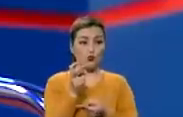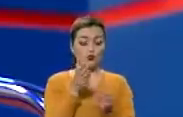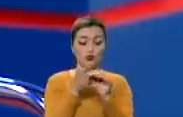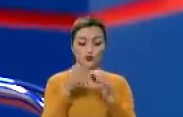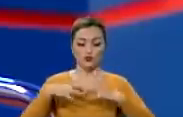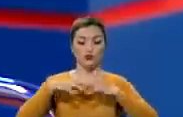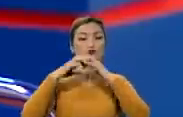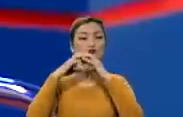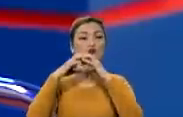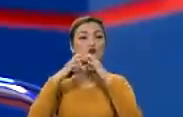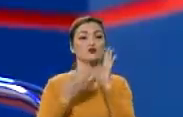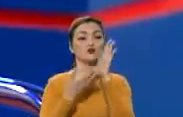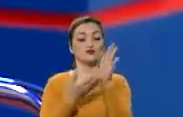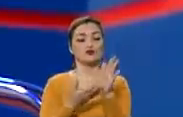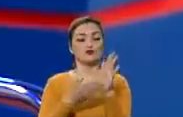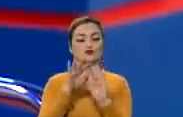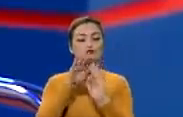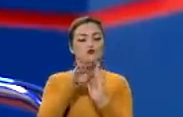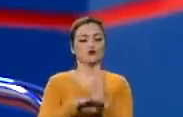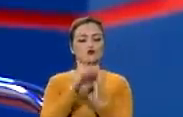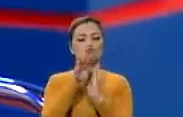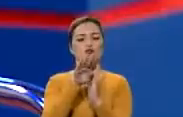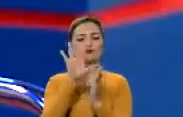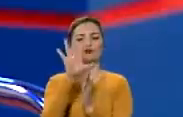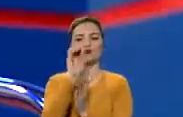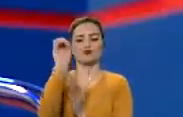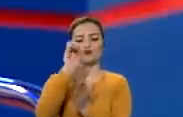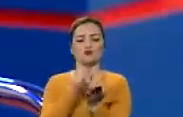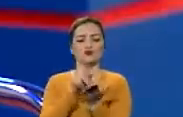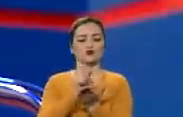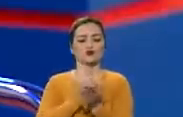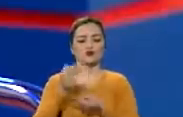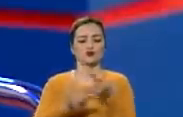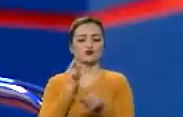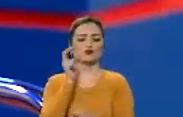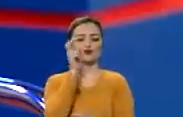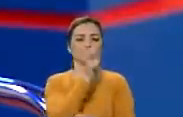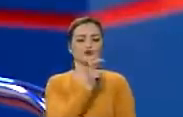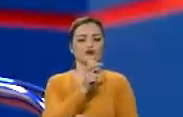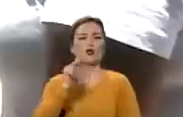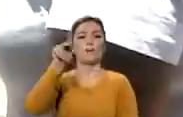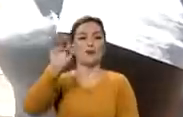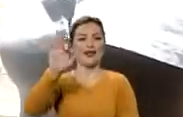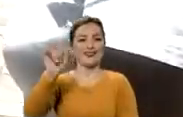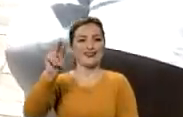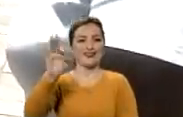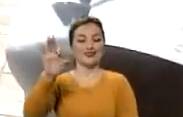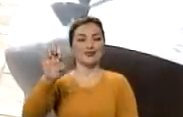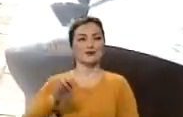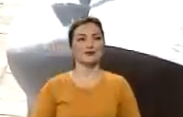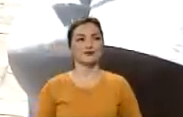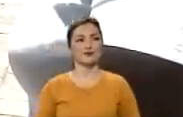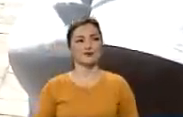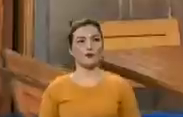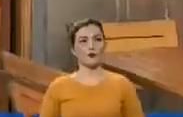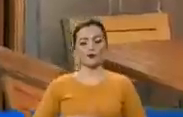económica. Por ejemplo, reducción de hasta el 50% en el pago de patentes para negocios turísticos. Don Ricardo, quien